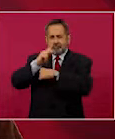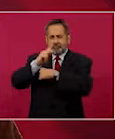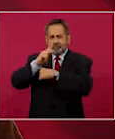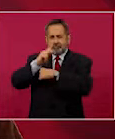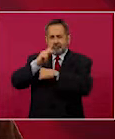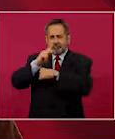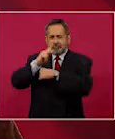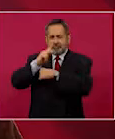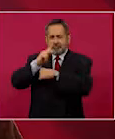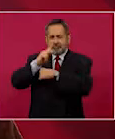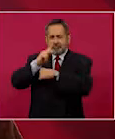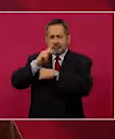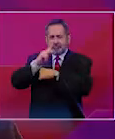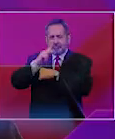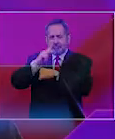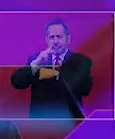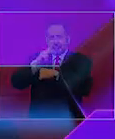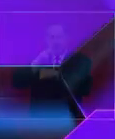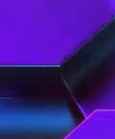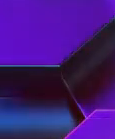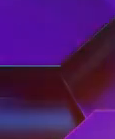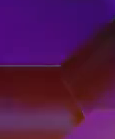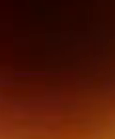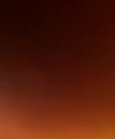quédate con nosotros porque iniciamos